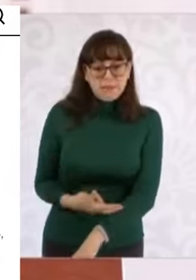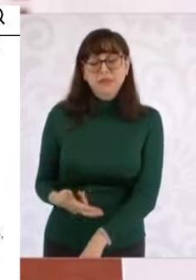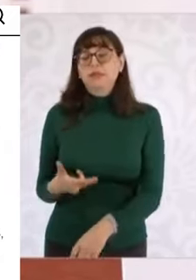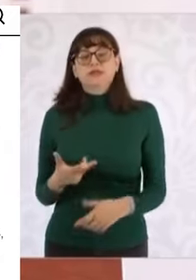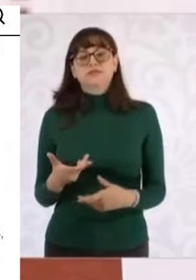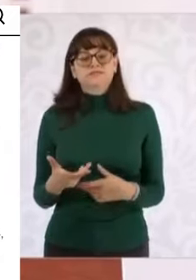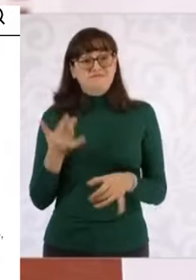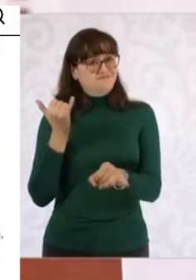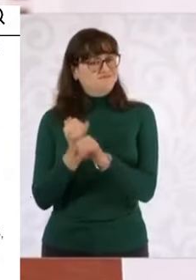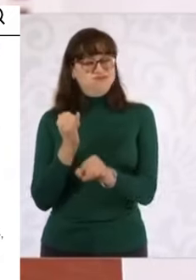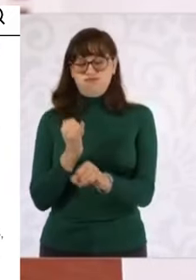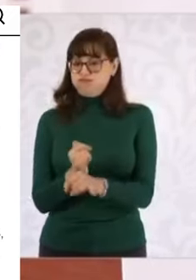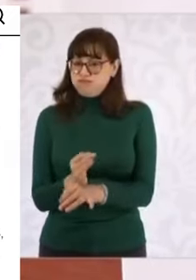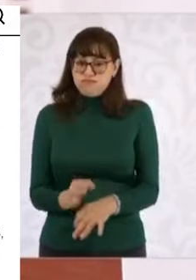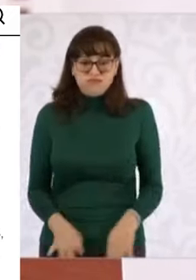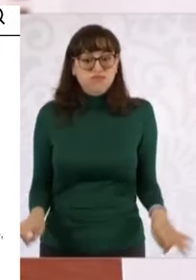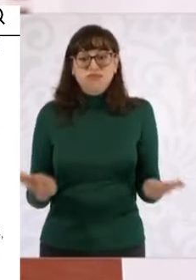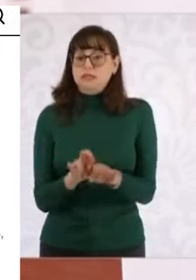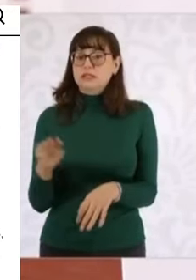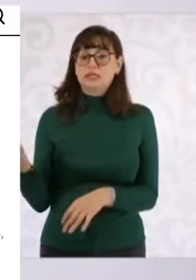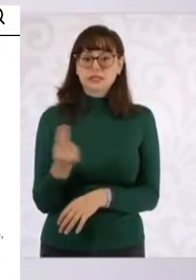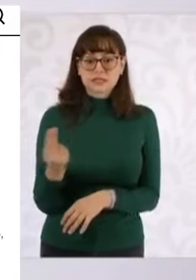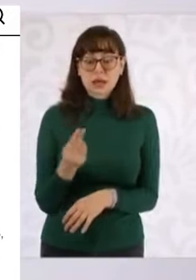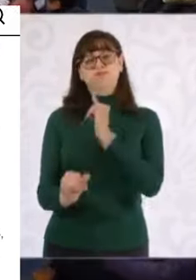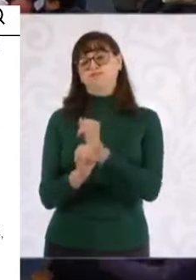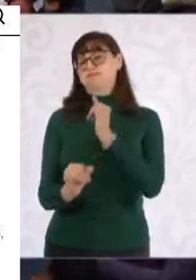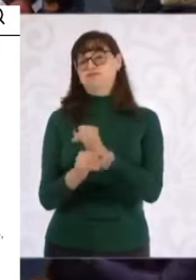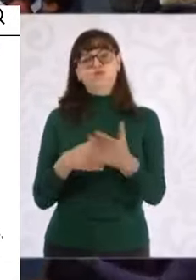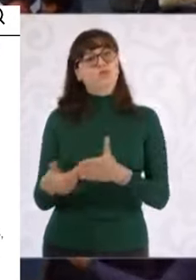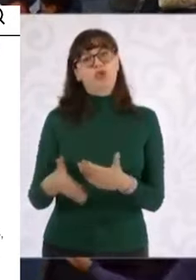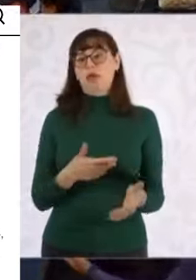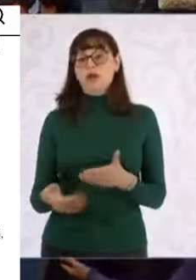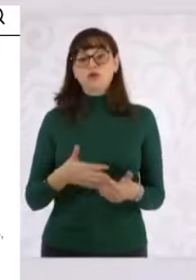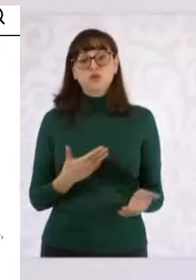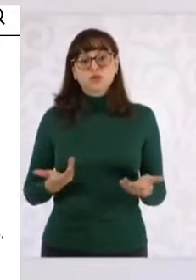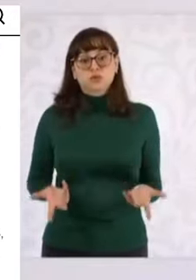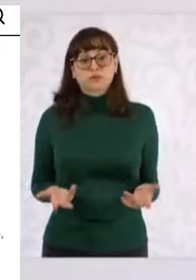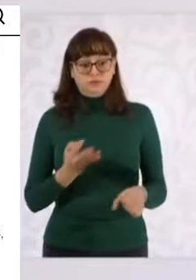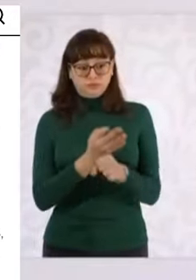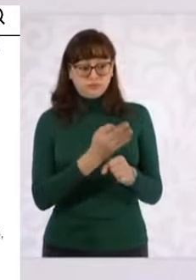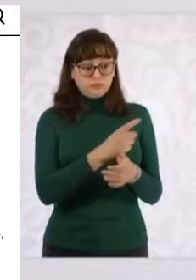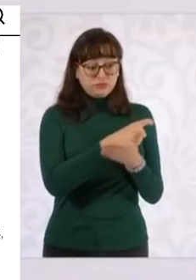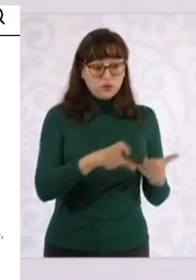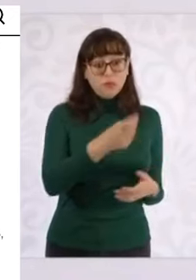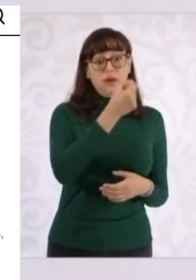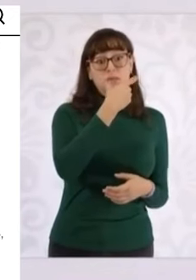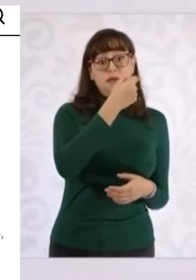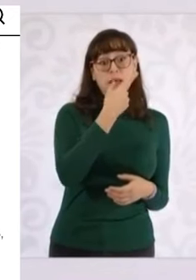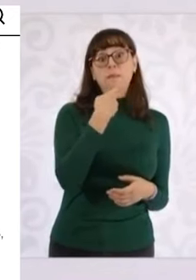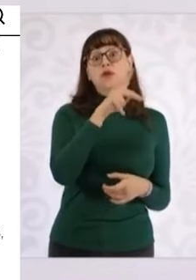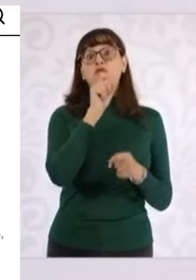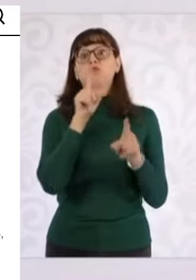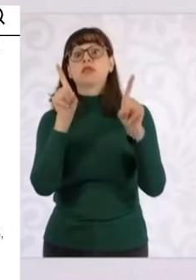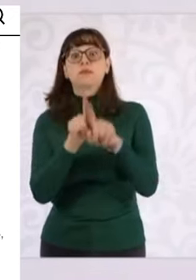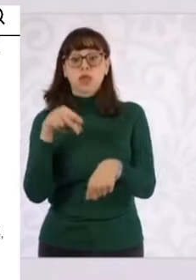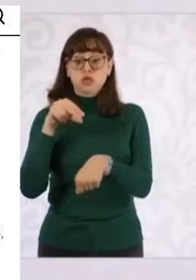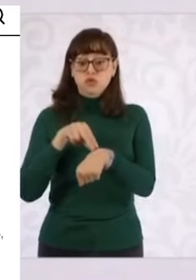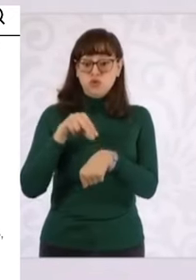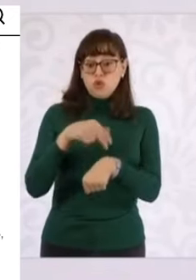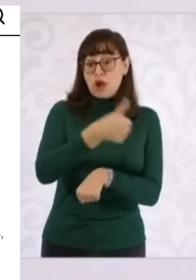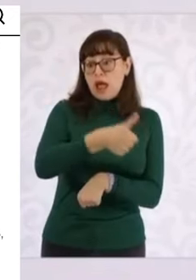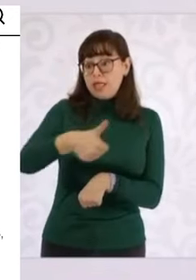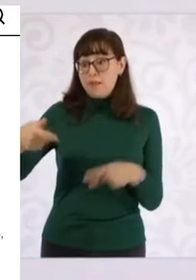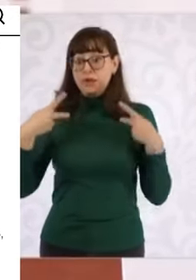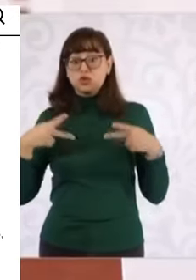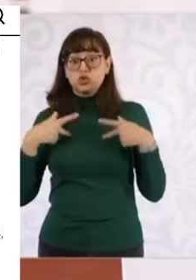de gobierno. Para eso se está creando la agencia digital. En este caso, compra de medicamentos, pero también vamos a un expediente digital único por cada ciudadano